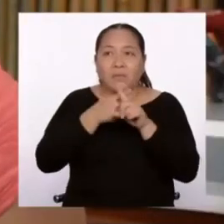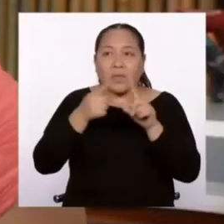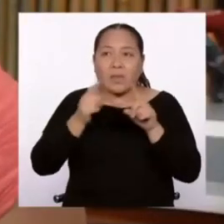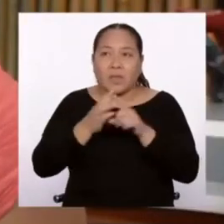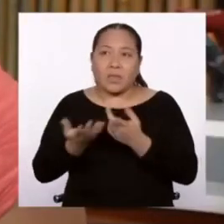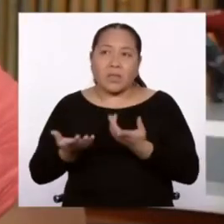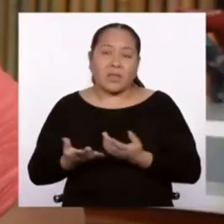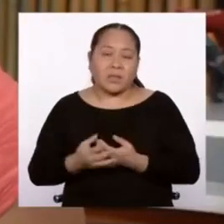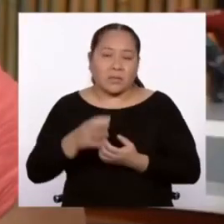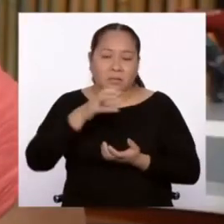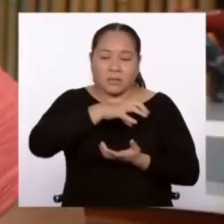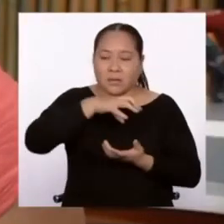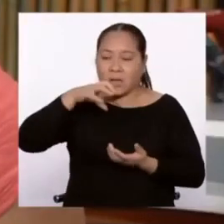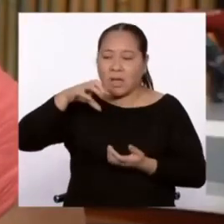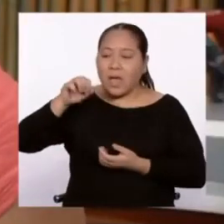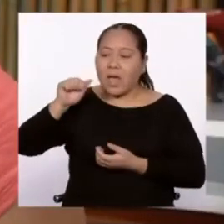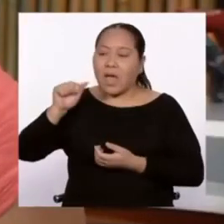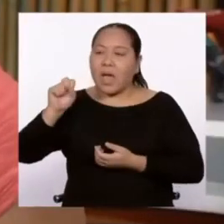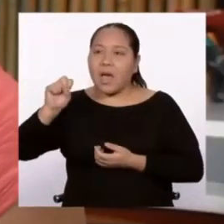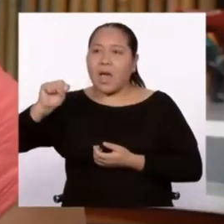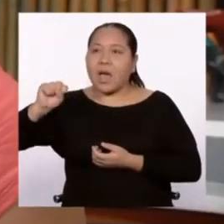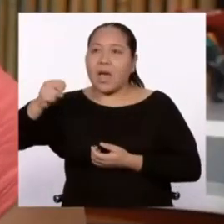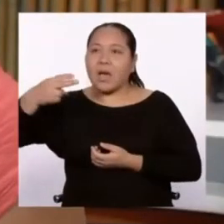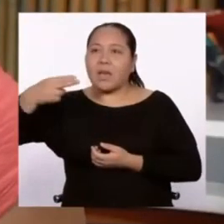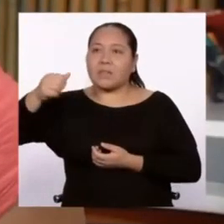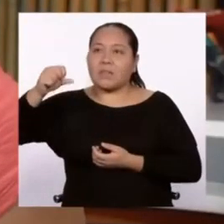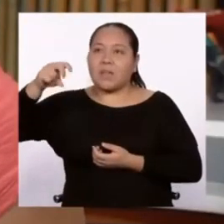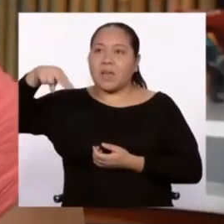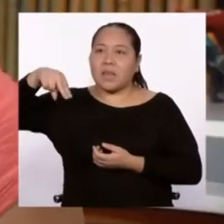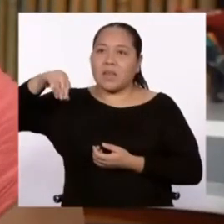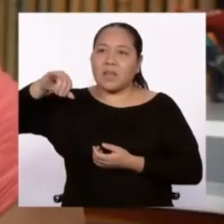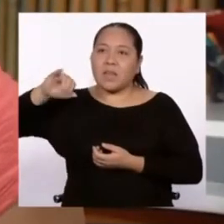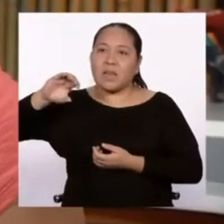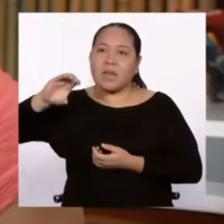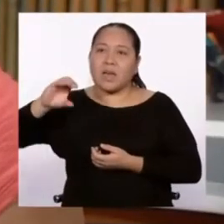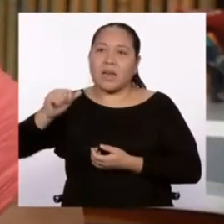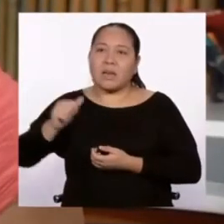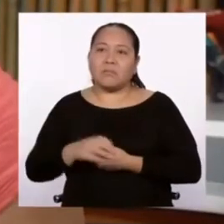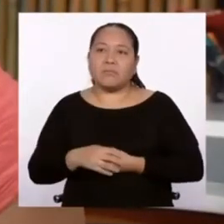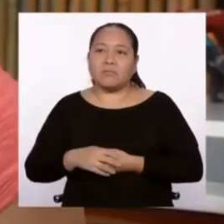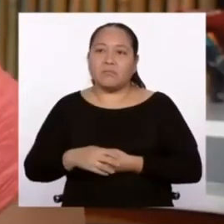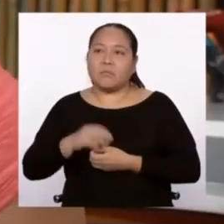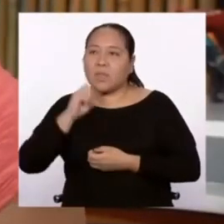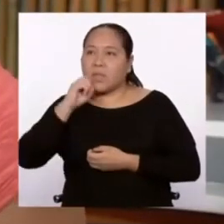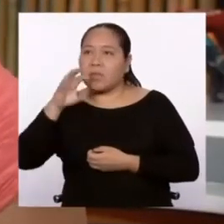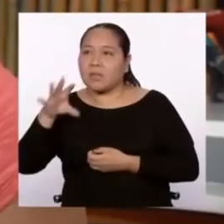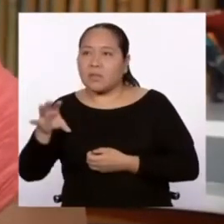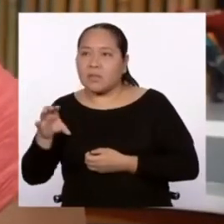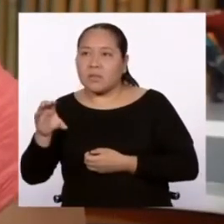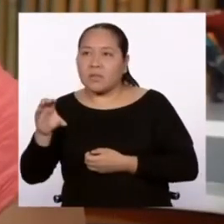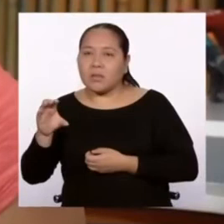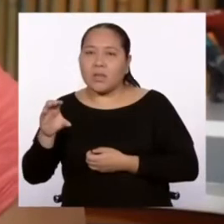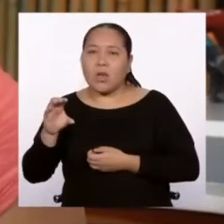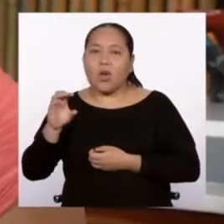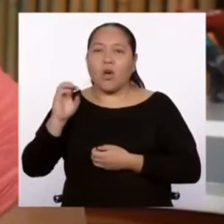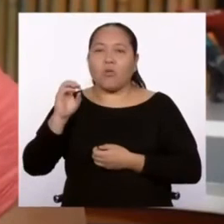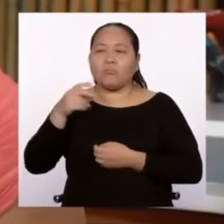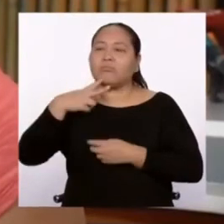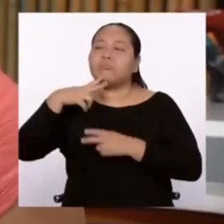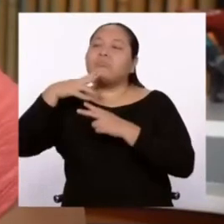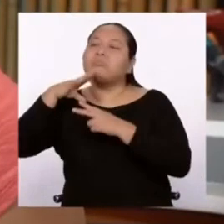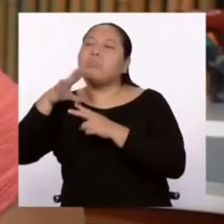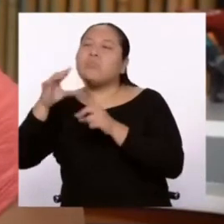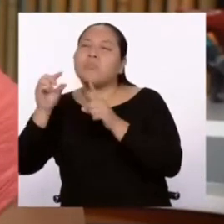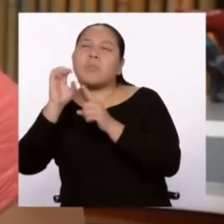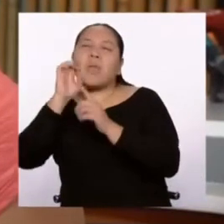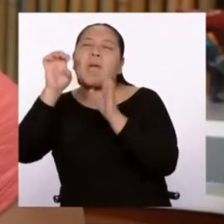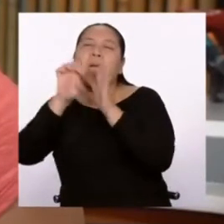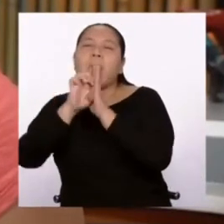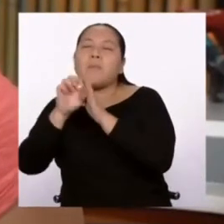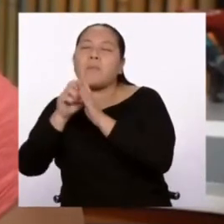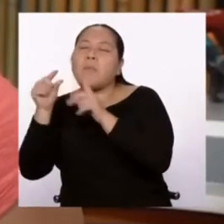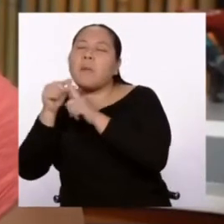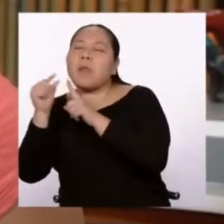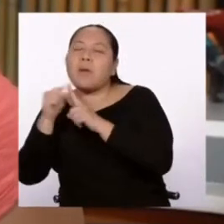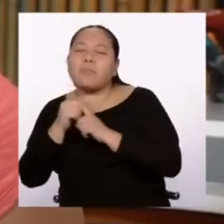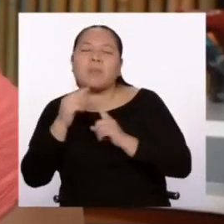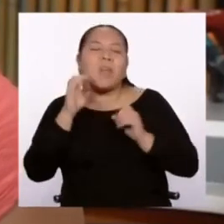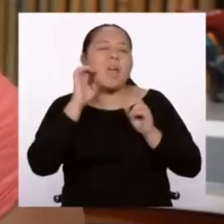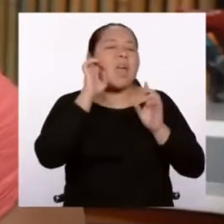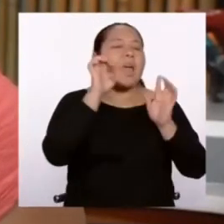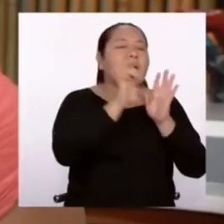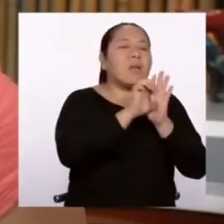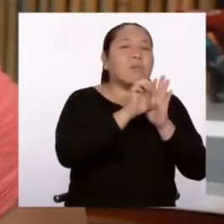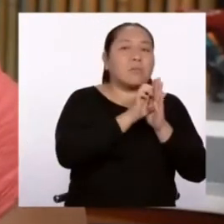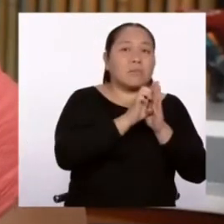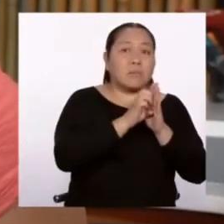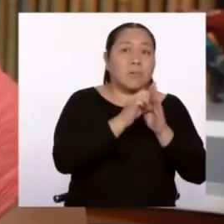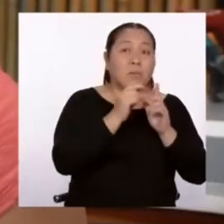el Xaninka, por ejemplo, decimos Otsiti y ellos dicen Otsitse, ¿no? Una diferencia. ¿Qué significa